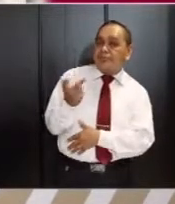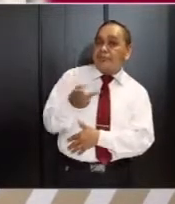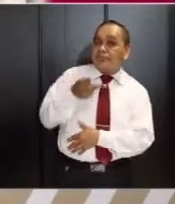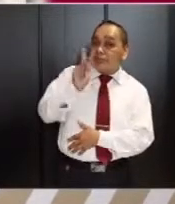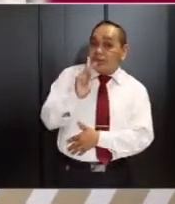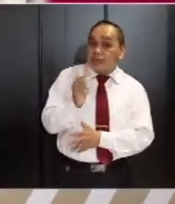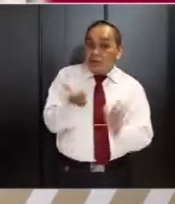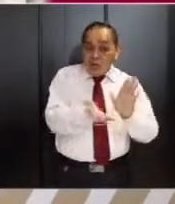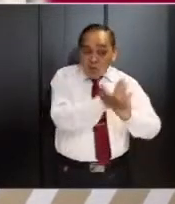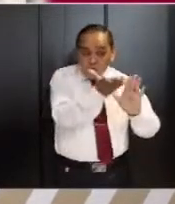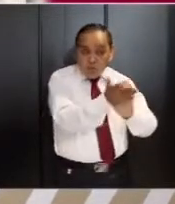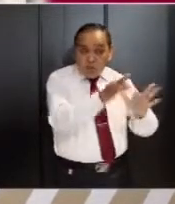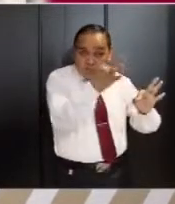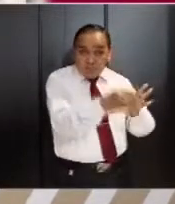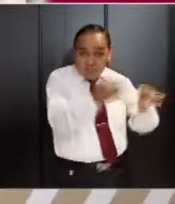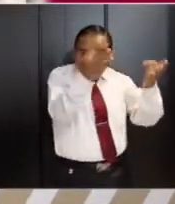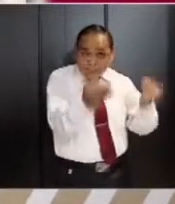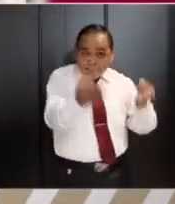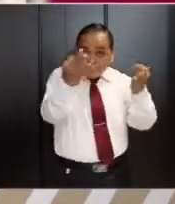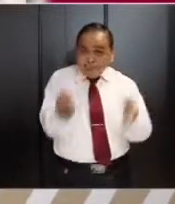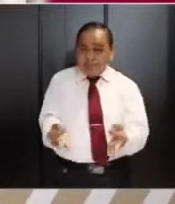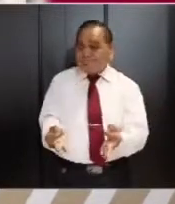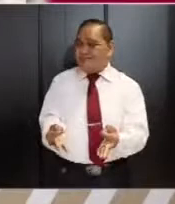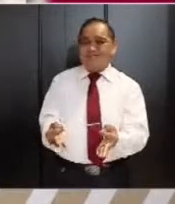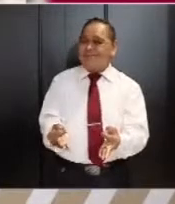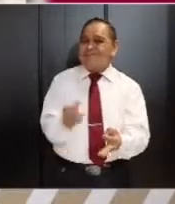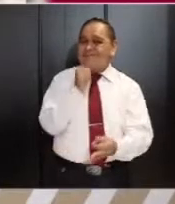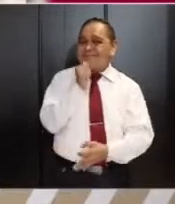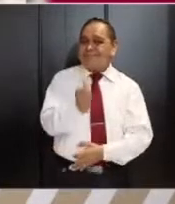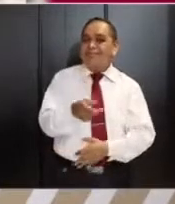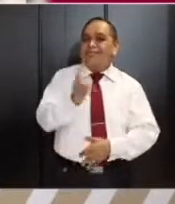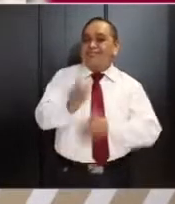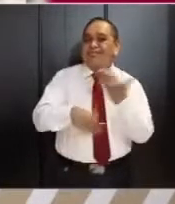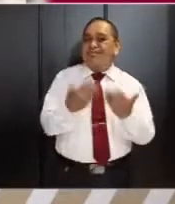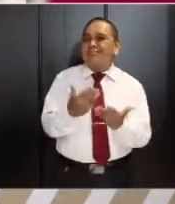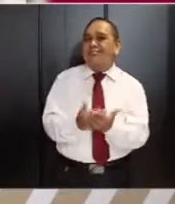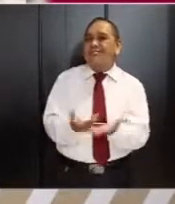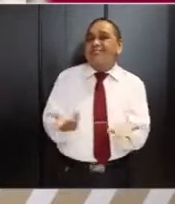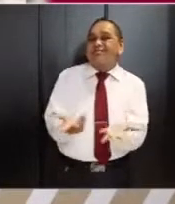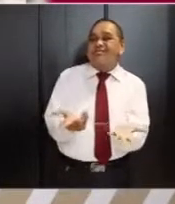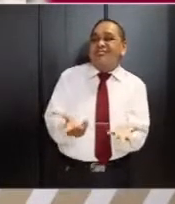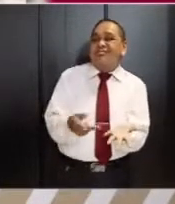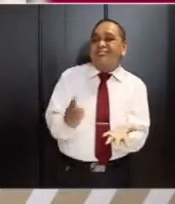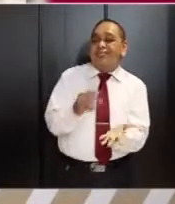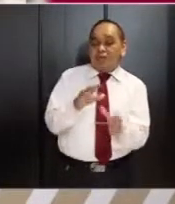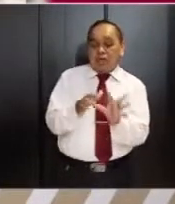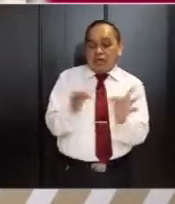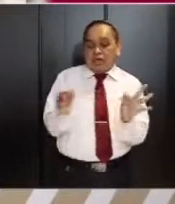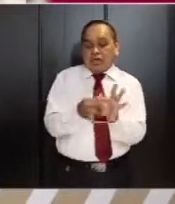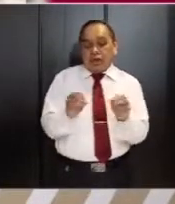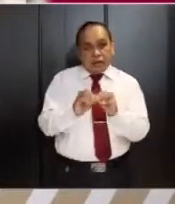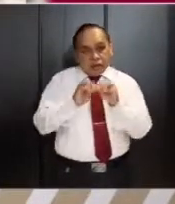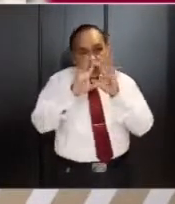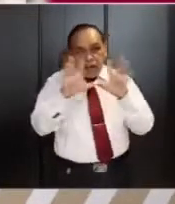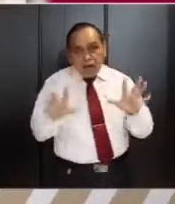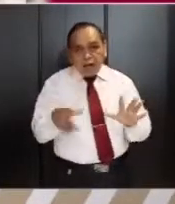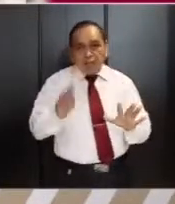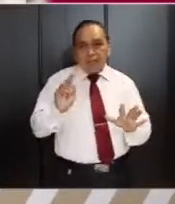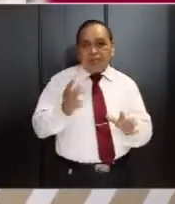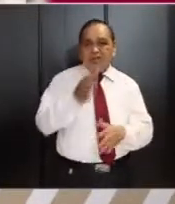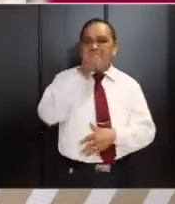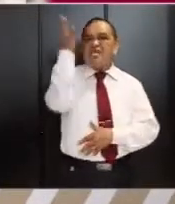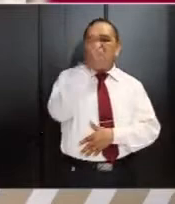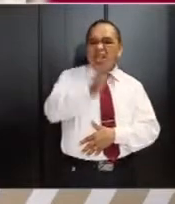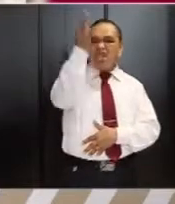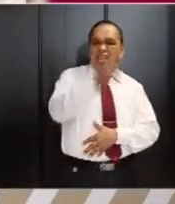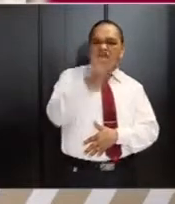hizo. Hoy las evidencias son contundentes y lejos de aclararlas, pues insiste en insultar, en denostar, en mentir y en no dar la